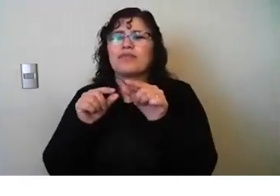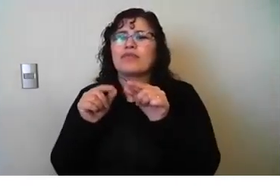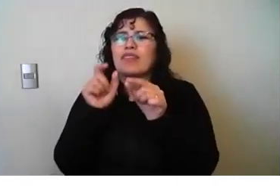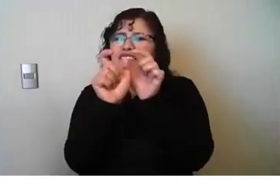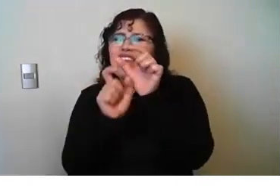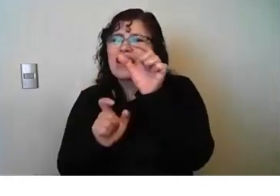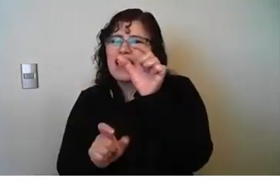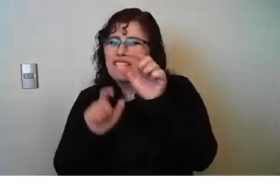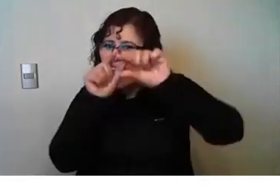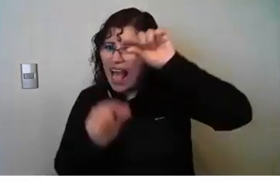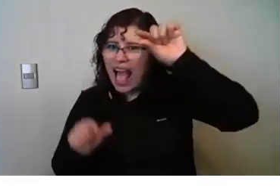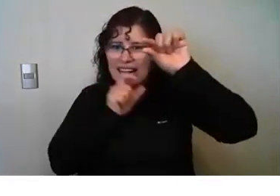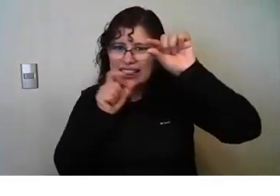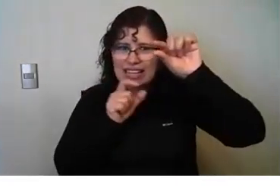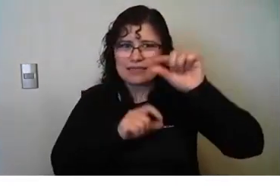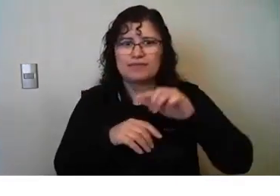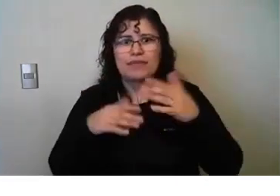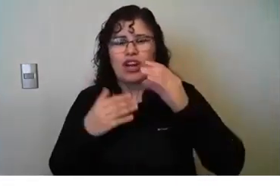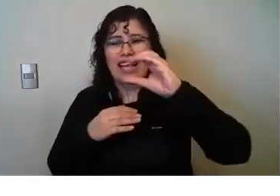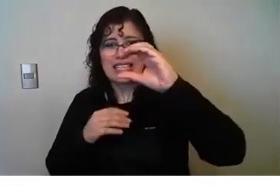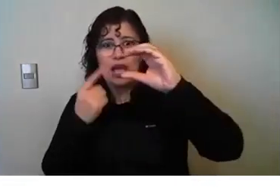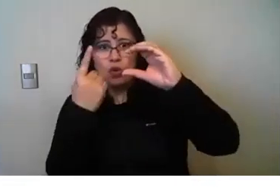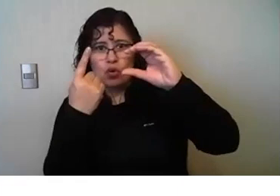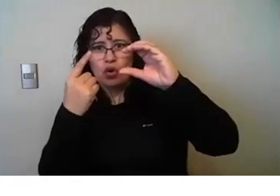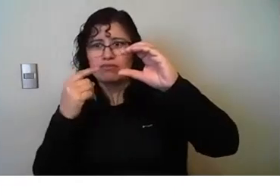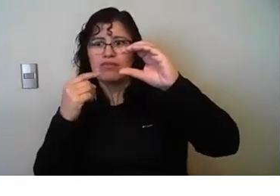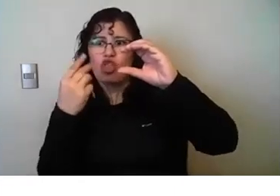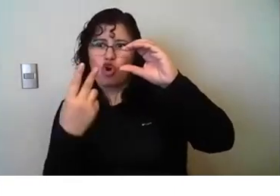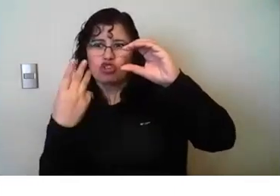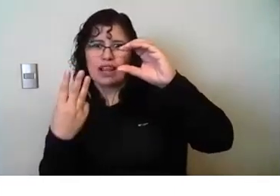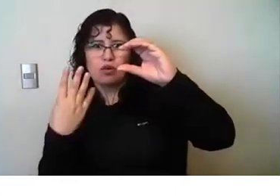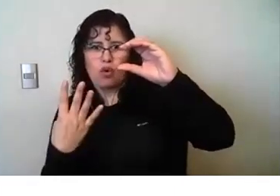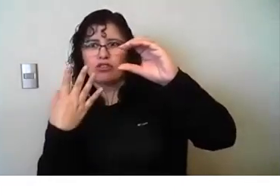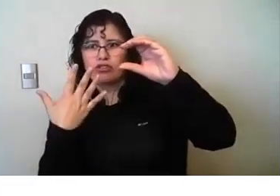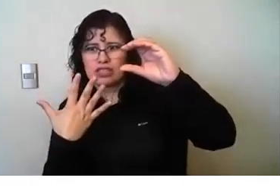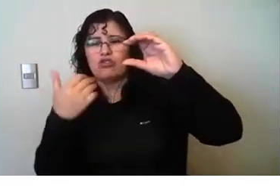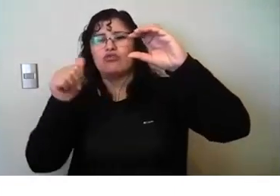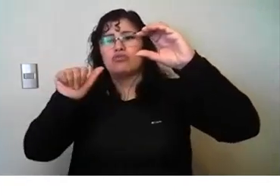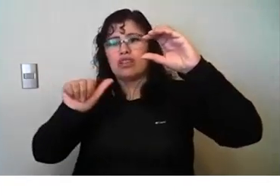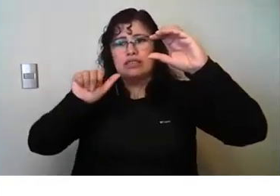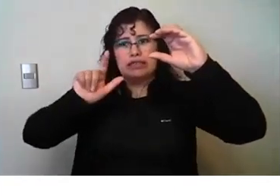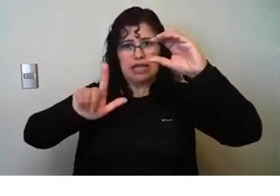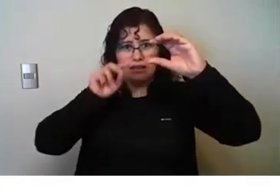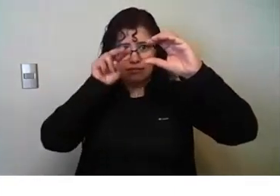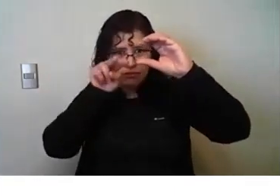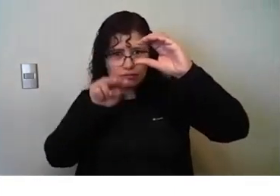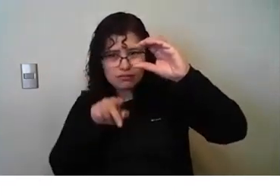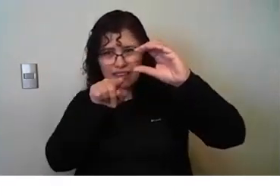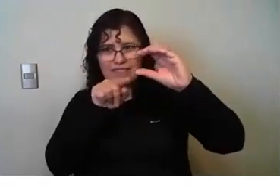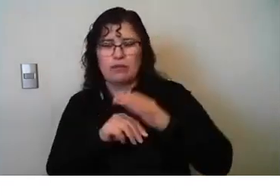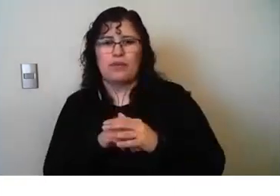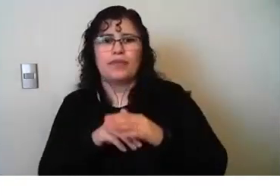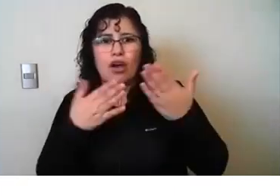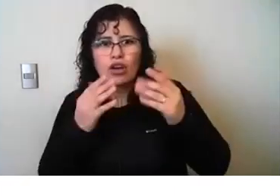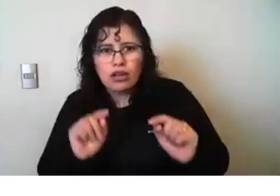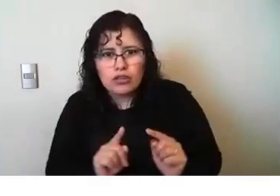tenemos C1, ¿cierto? C2, C3, 4, 5 y C7. ¿Ya? Aquí está penetrando y ahí está